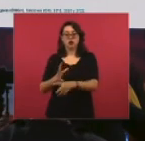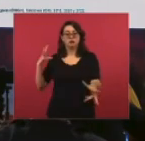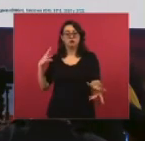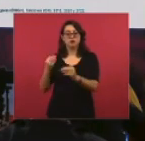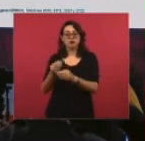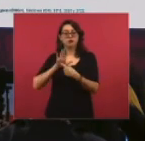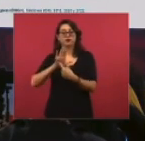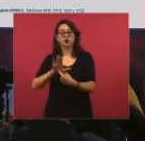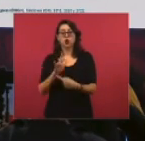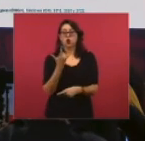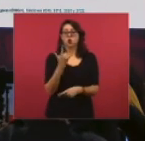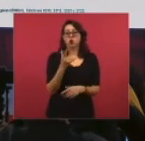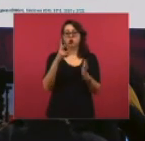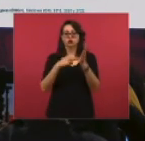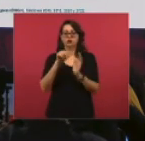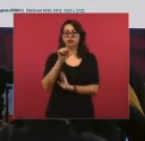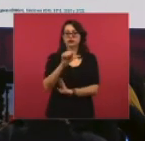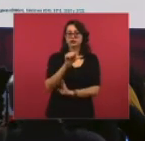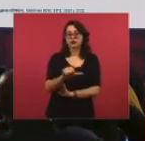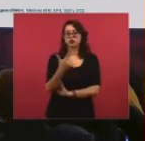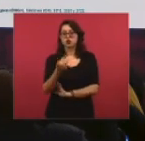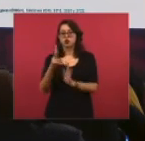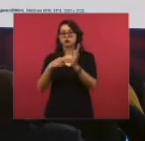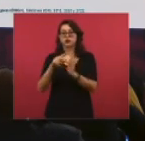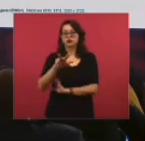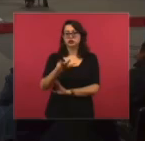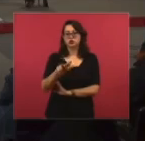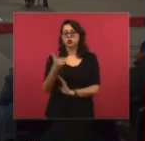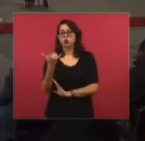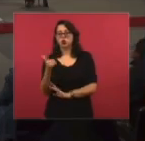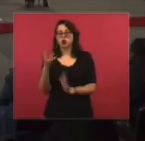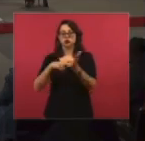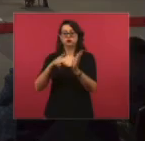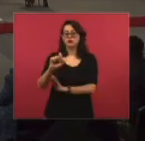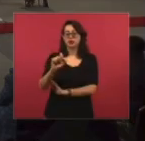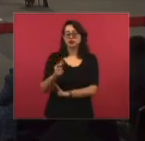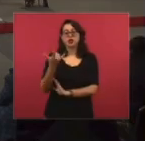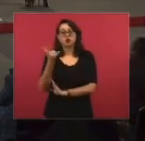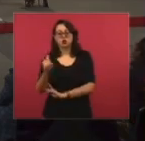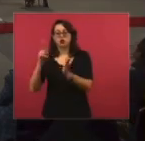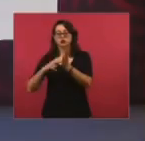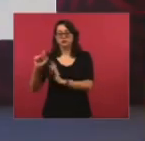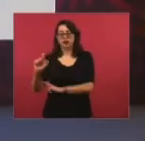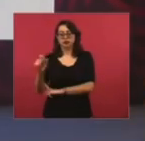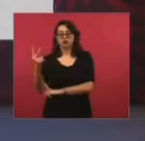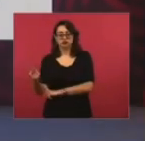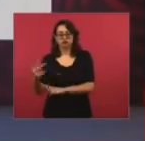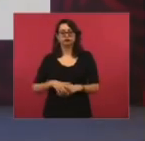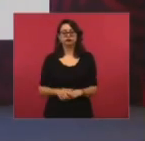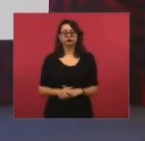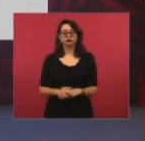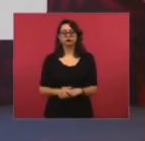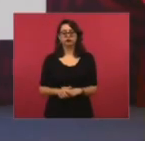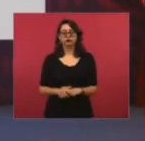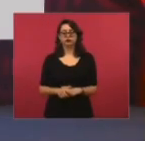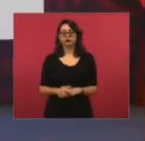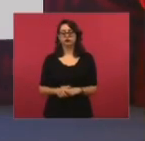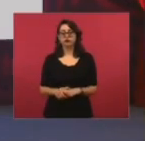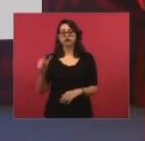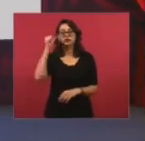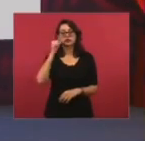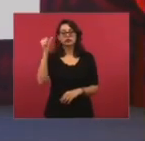ingresos. Porque esto nada más es de los ingresos, acuérdense. Estos ingresos también incluyen las dádivas del gobierno y las remesas